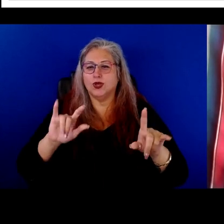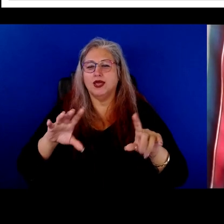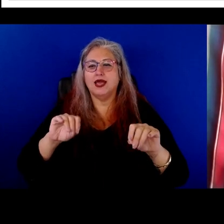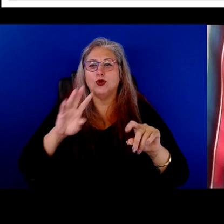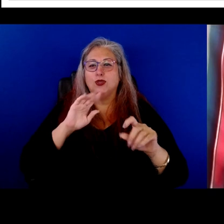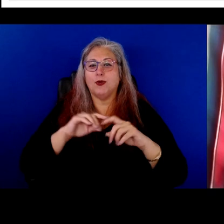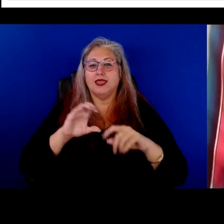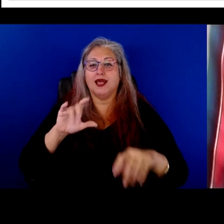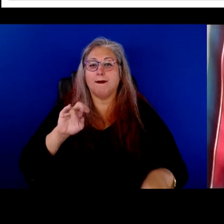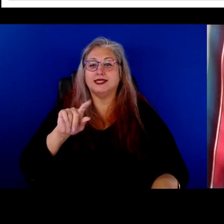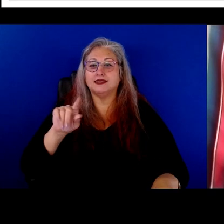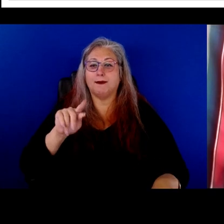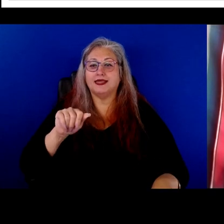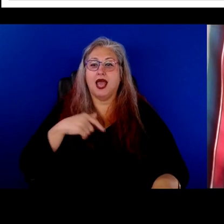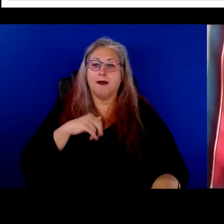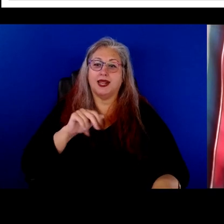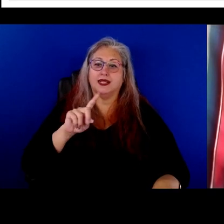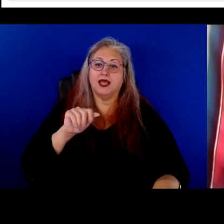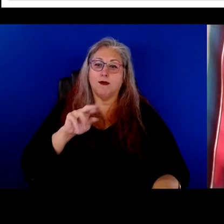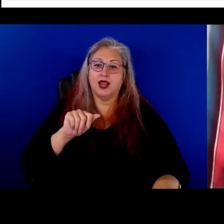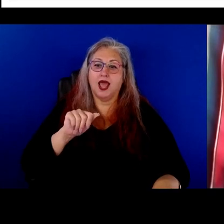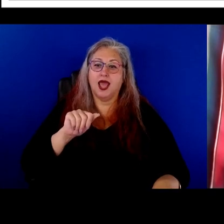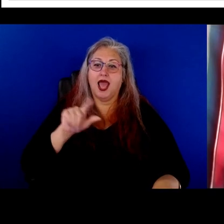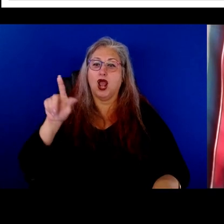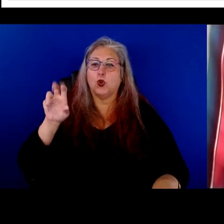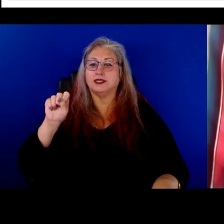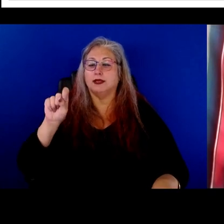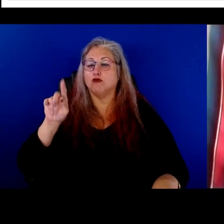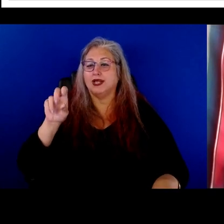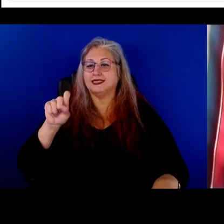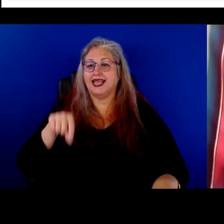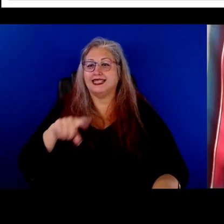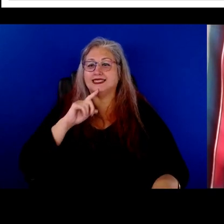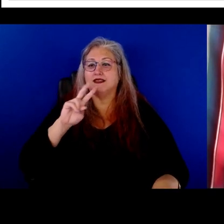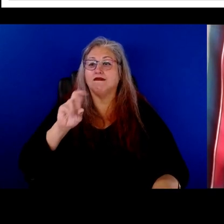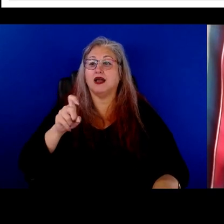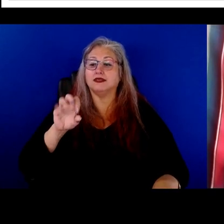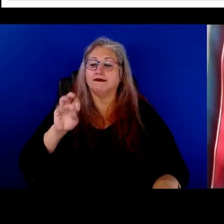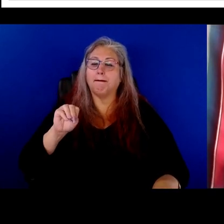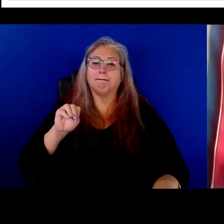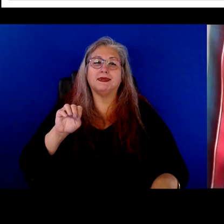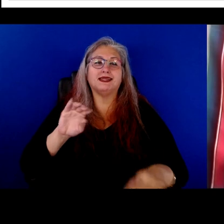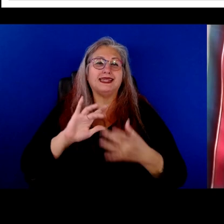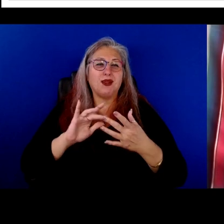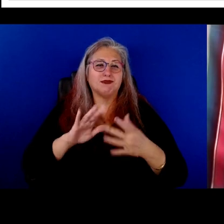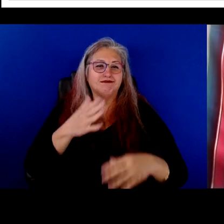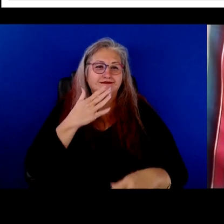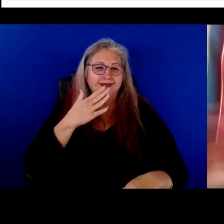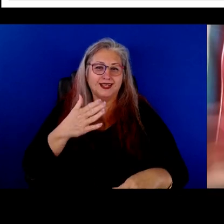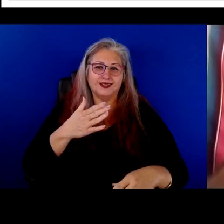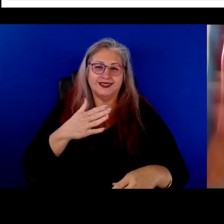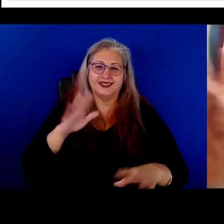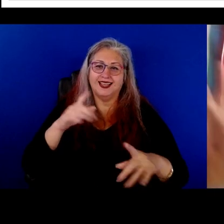with Florencia Zapata, I'm Annette Darmada. I'm Lourdes Perez. And this is the Vox Film Network. Thank you. Alrighty. From